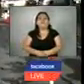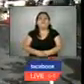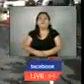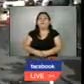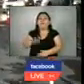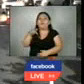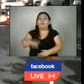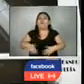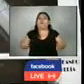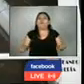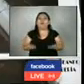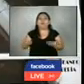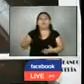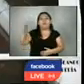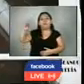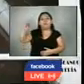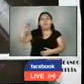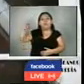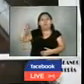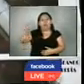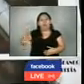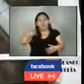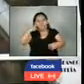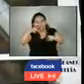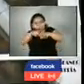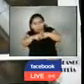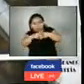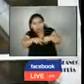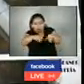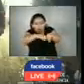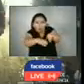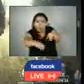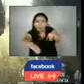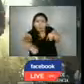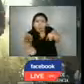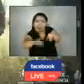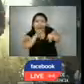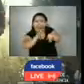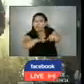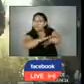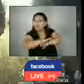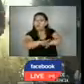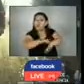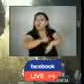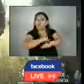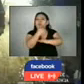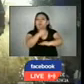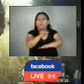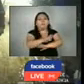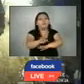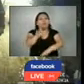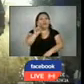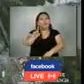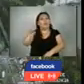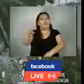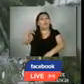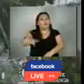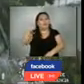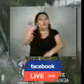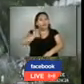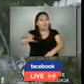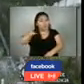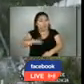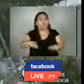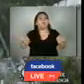Por ahora, el Ministerio de Obras Públicas trabaja en la reorientación de tuberías, que se espera culminar el 11 de este mes. En ese